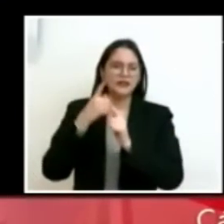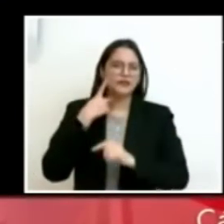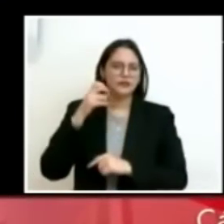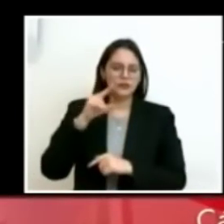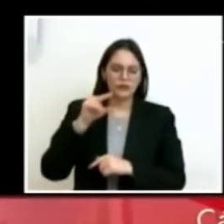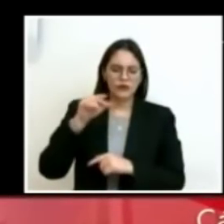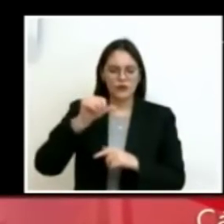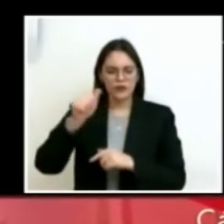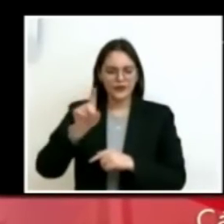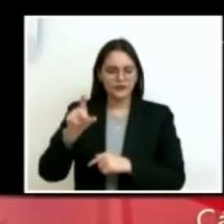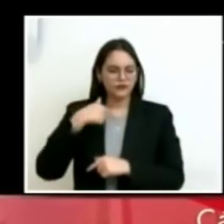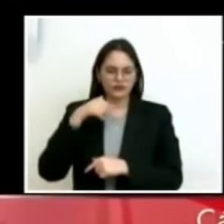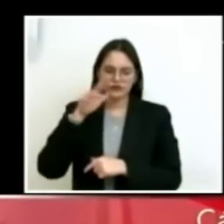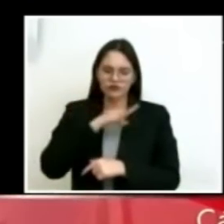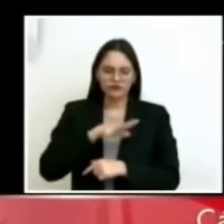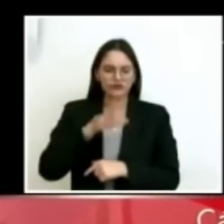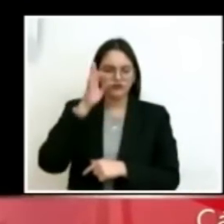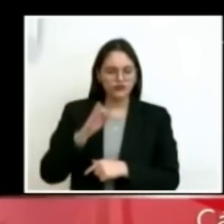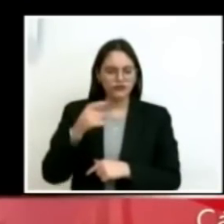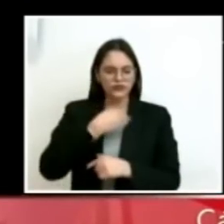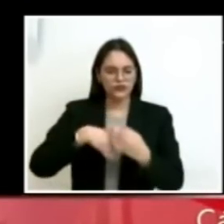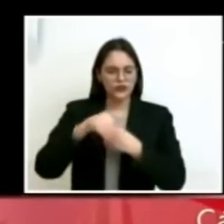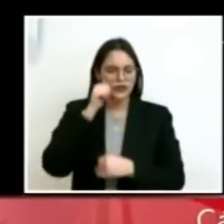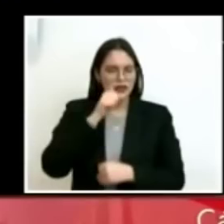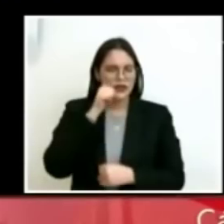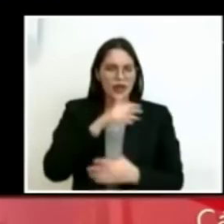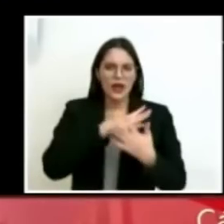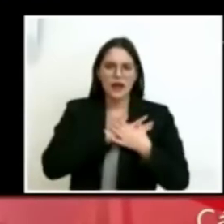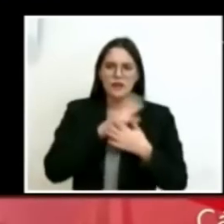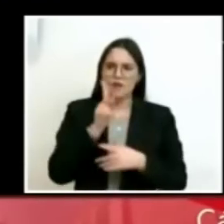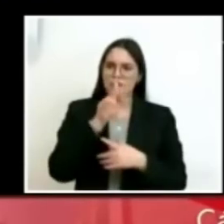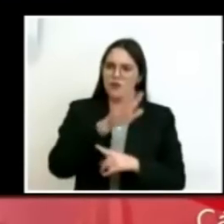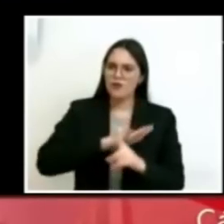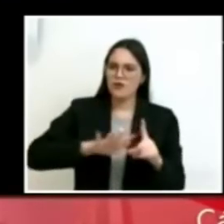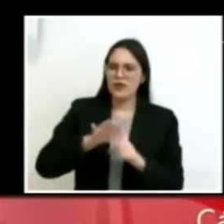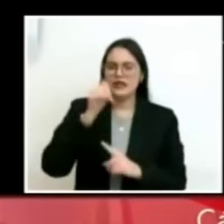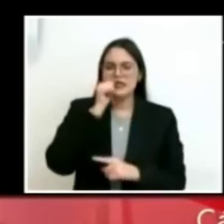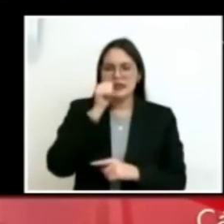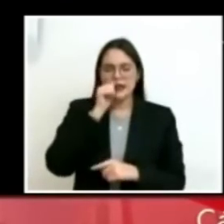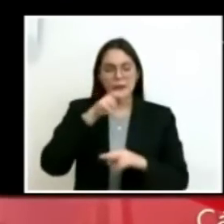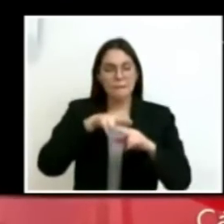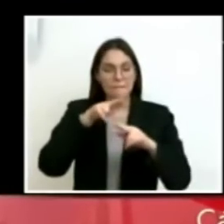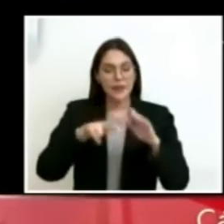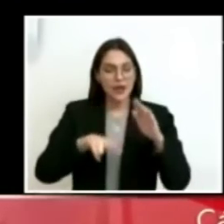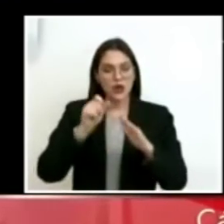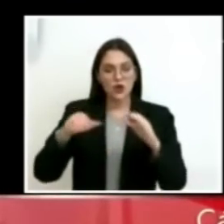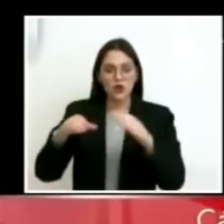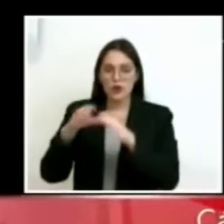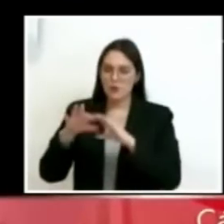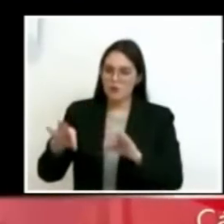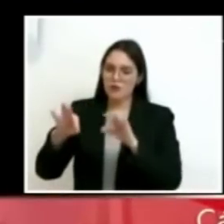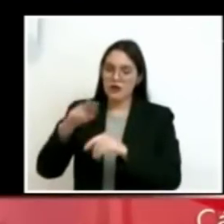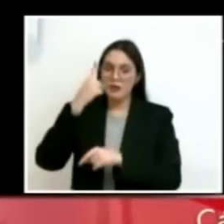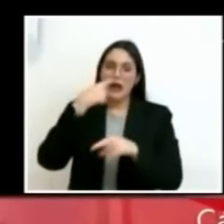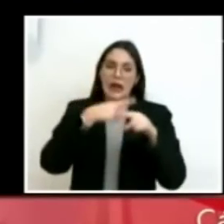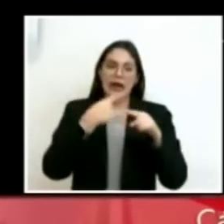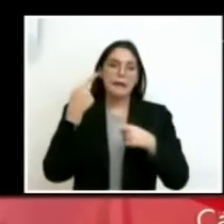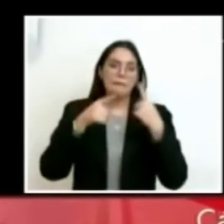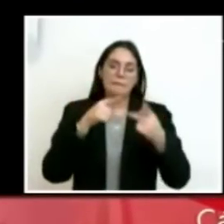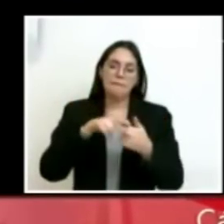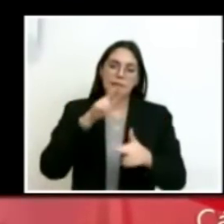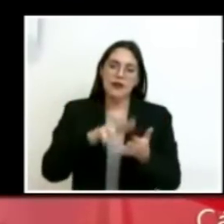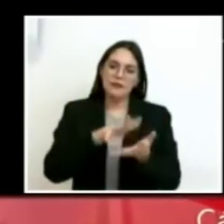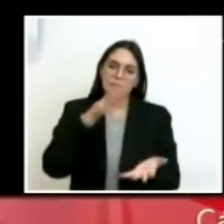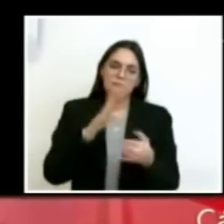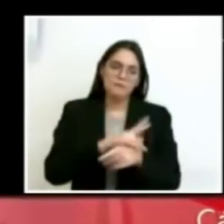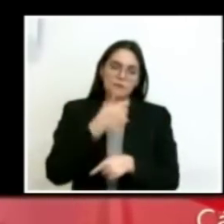sesión. Pero nuevamente queda claro que todo el poder al pueblo. Claro que las minorías importan, pero las mayorías son las que mandan. Así que con todo respeto,